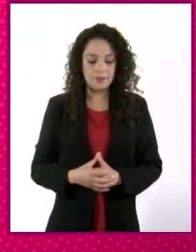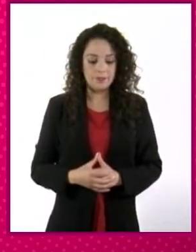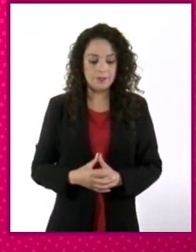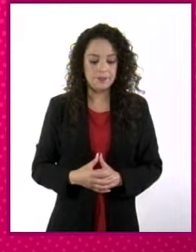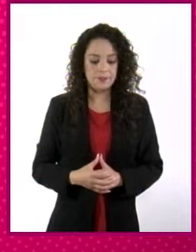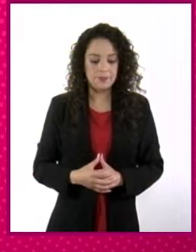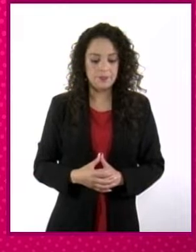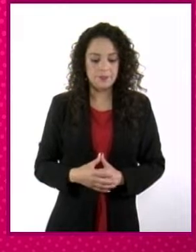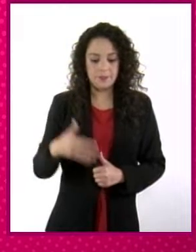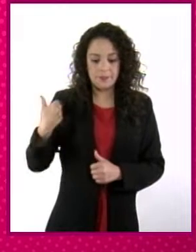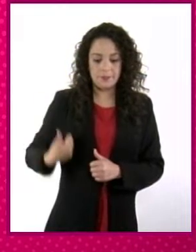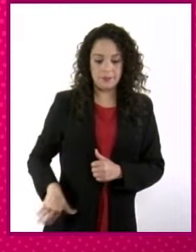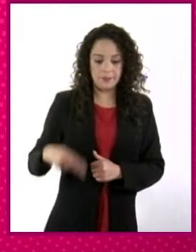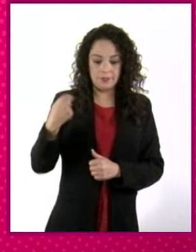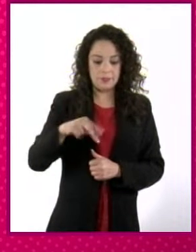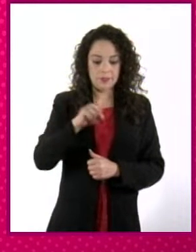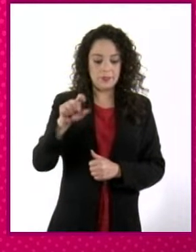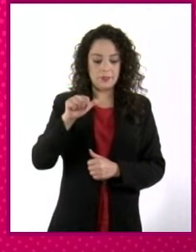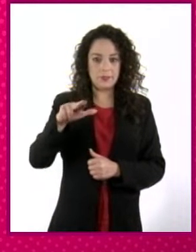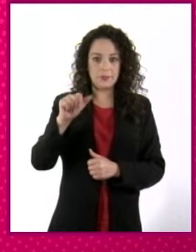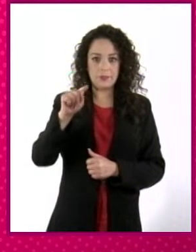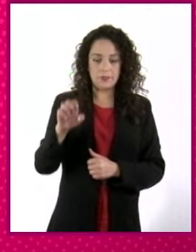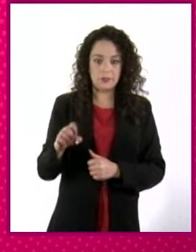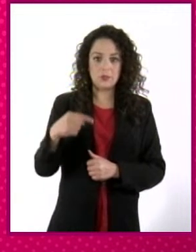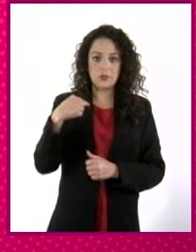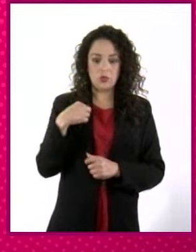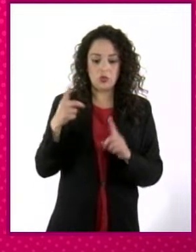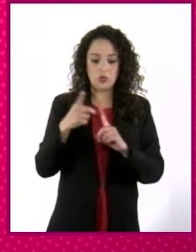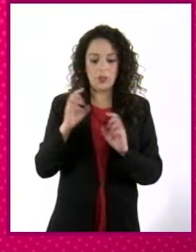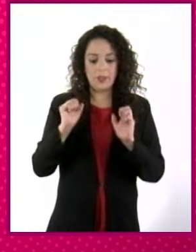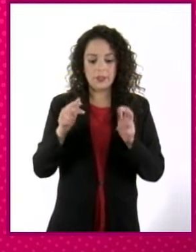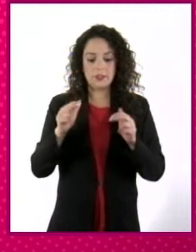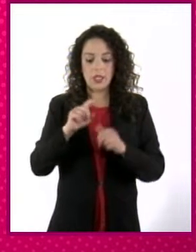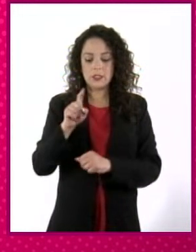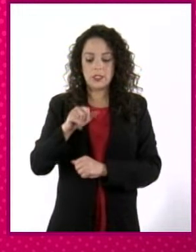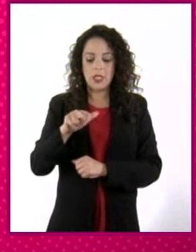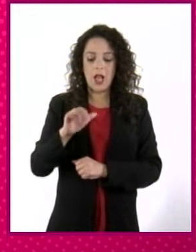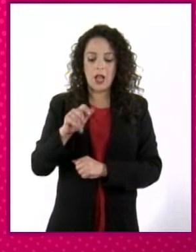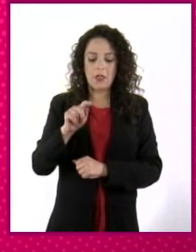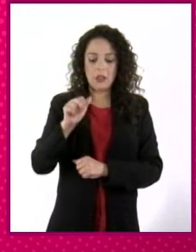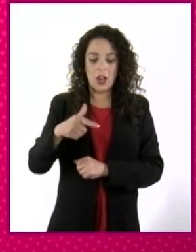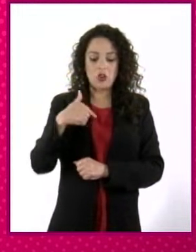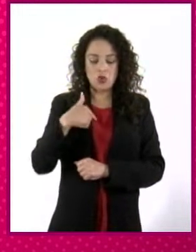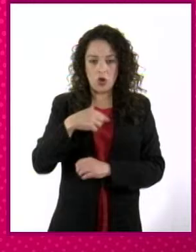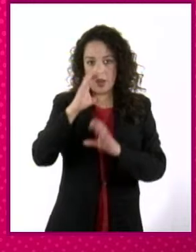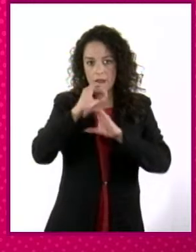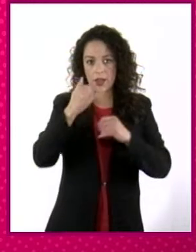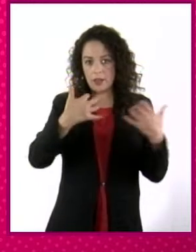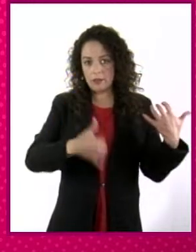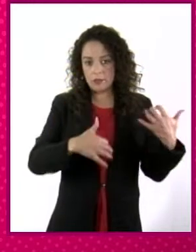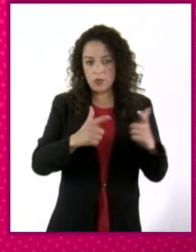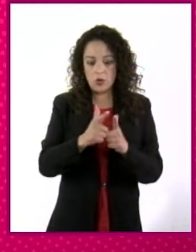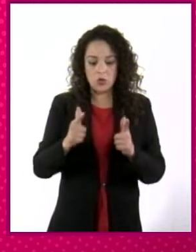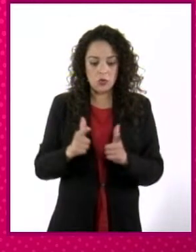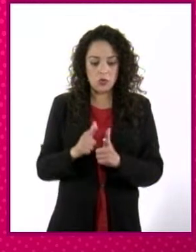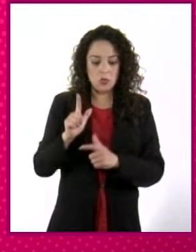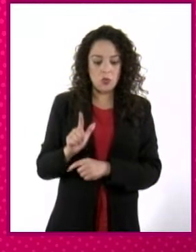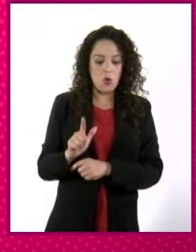Mi nombre es Zanate, soy de Sinacatán, Chiapas. Soy guitarrista y vocalista del grupo